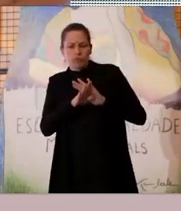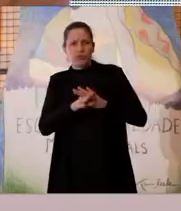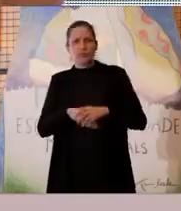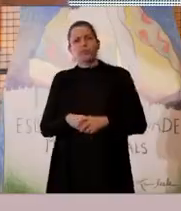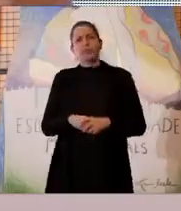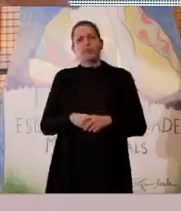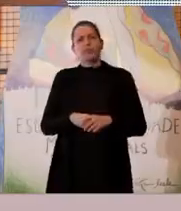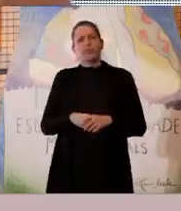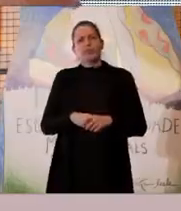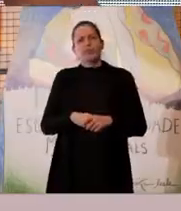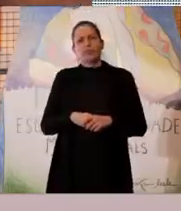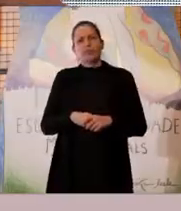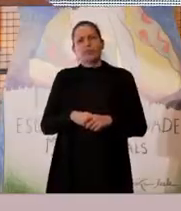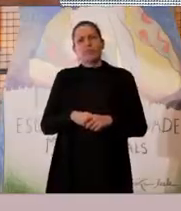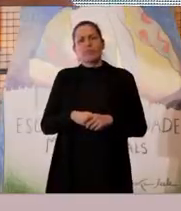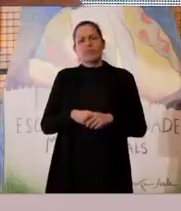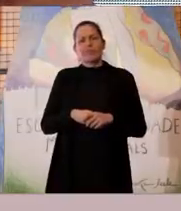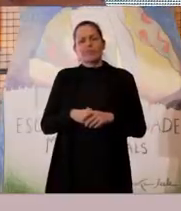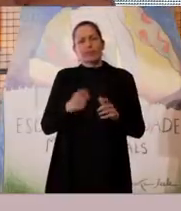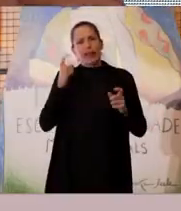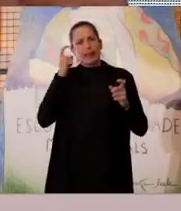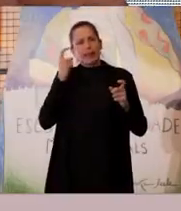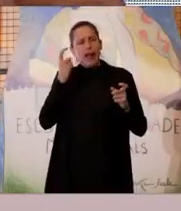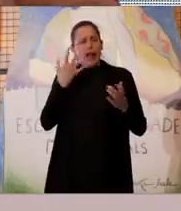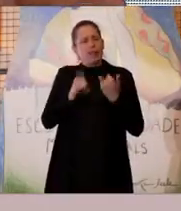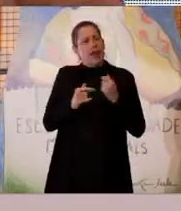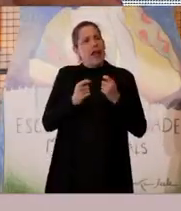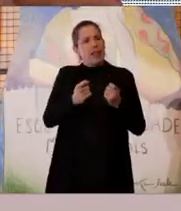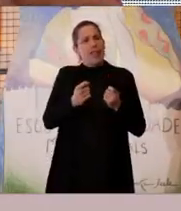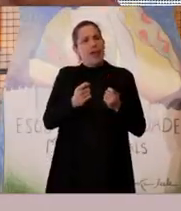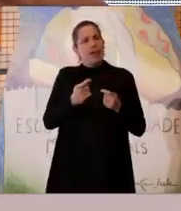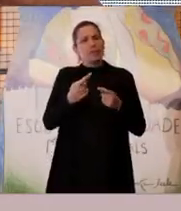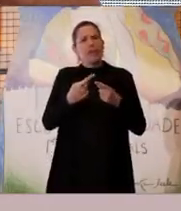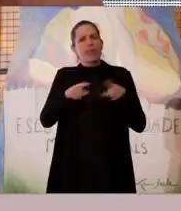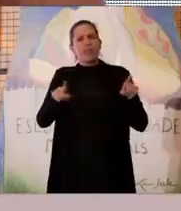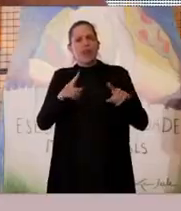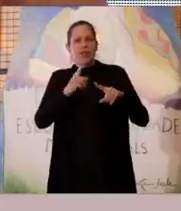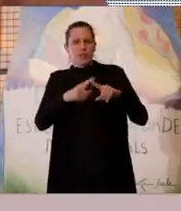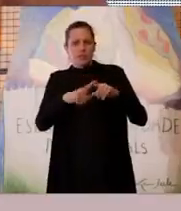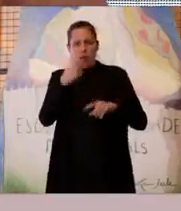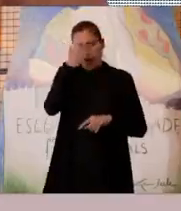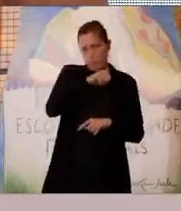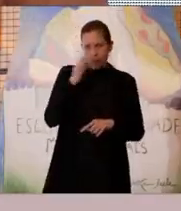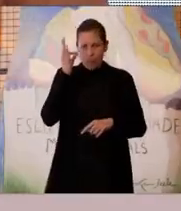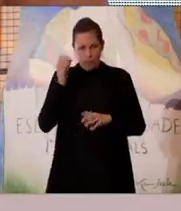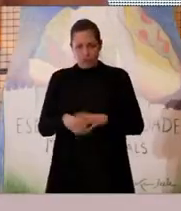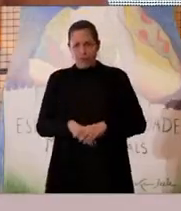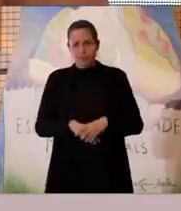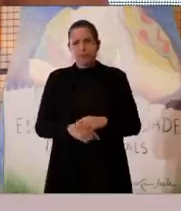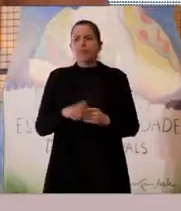la construcción sociocultural de la diferencia sexual entre mujer y hombre y me preocupa mucho como